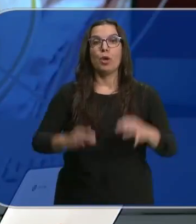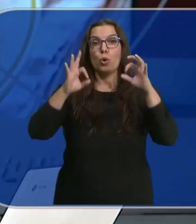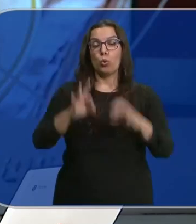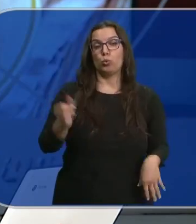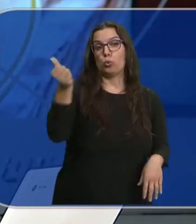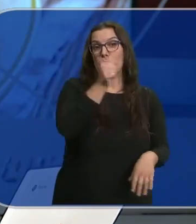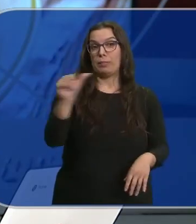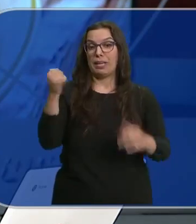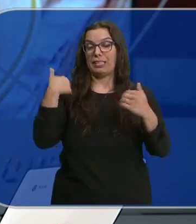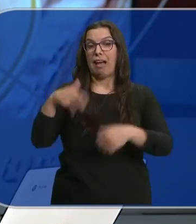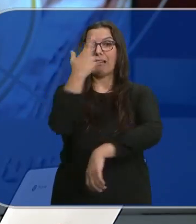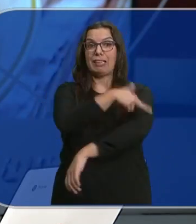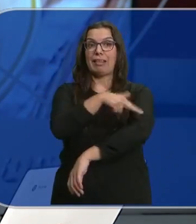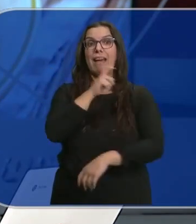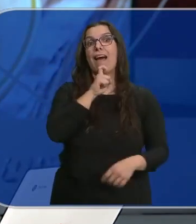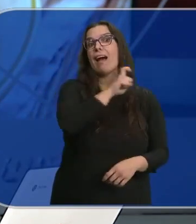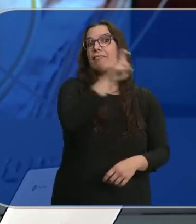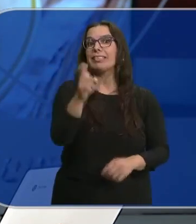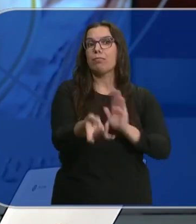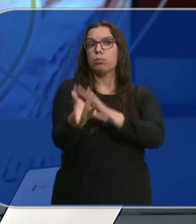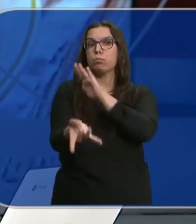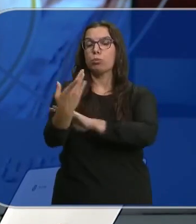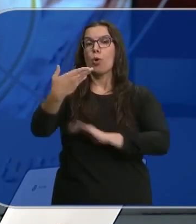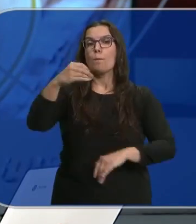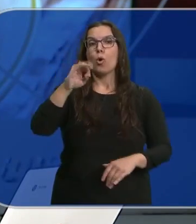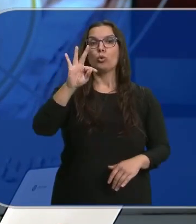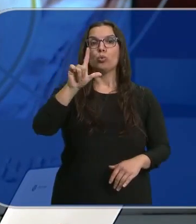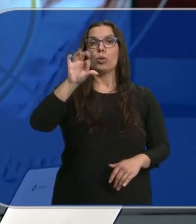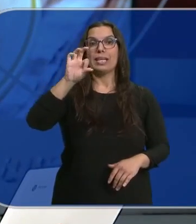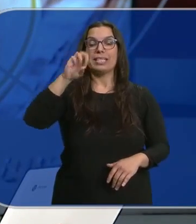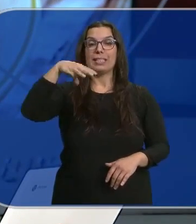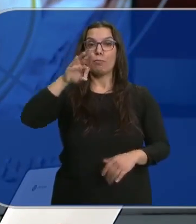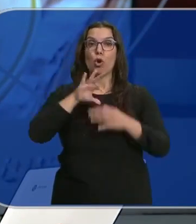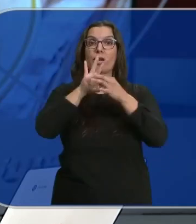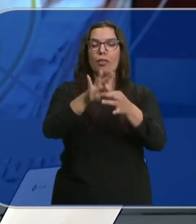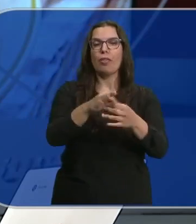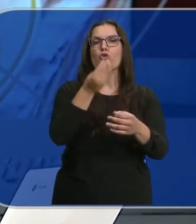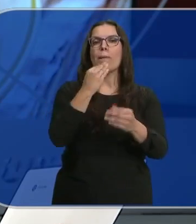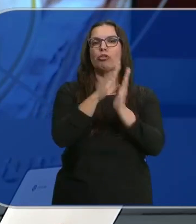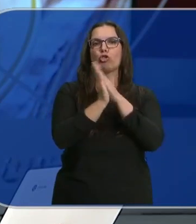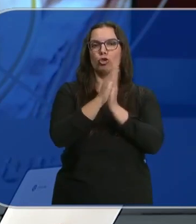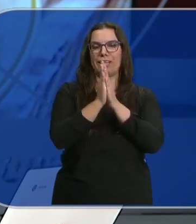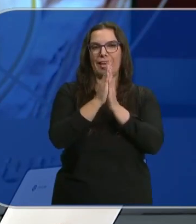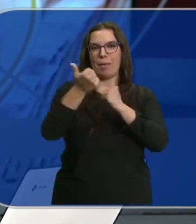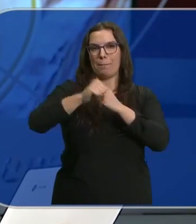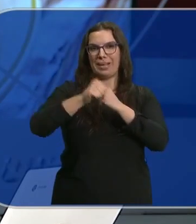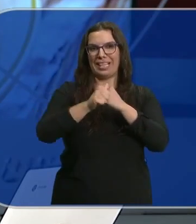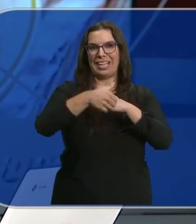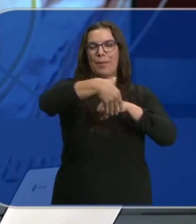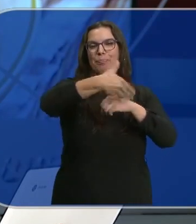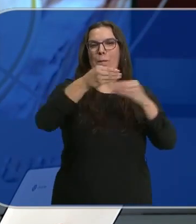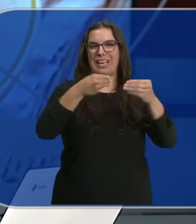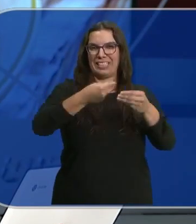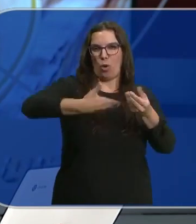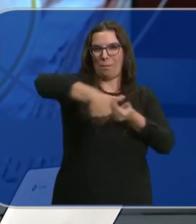cumple una semana desde que Sanidad alertara de varios casos de botulismo asociados al consumo de tortilla de patata envasada. El Grupo